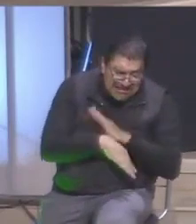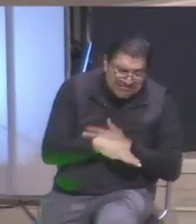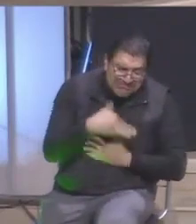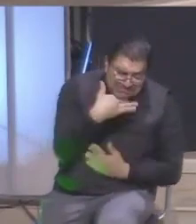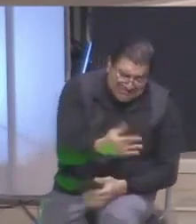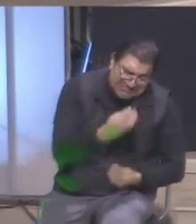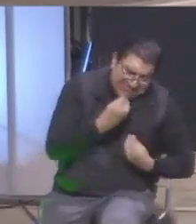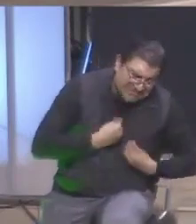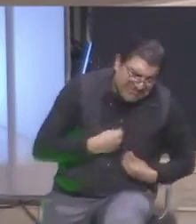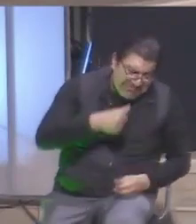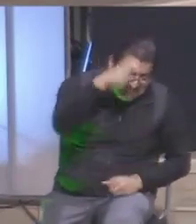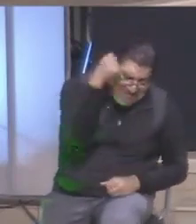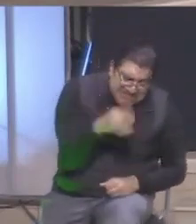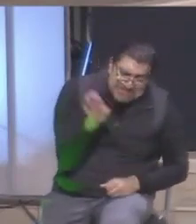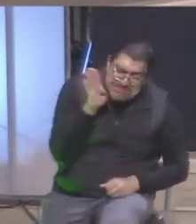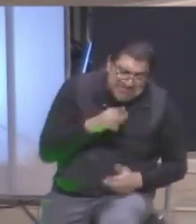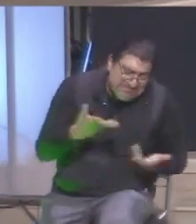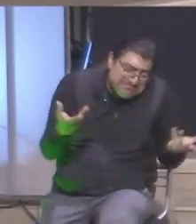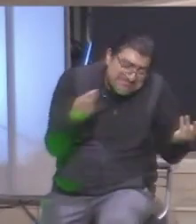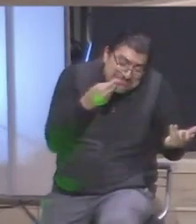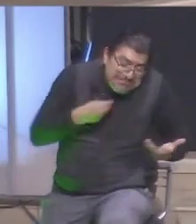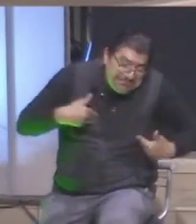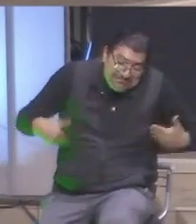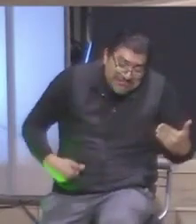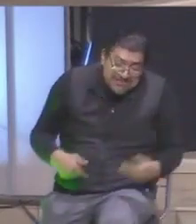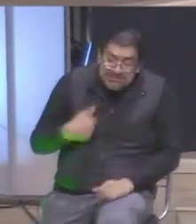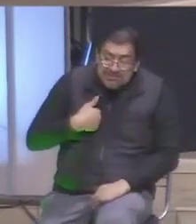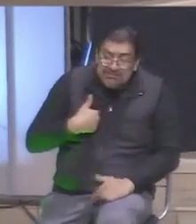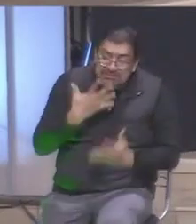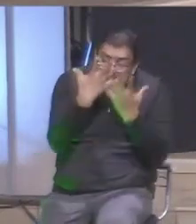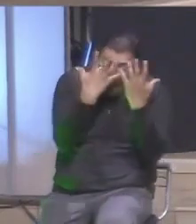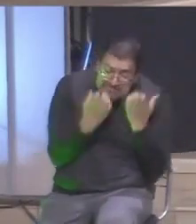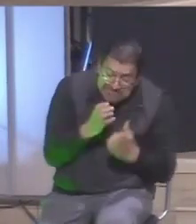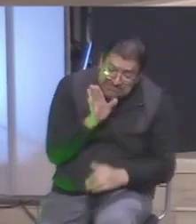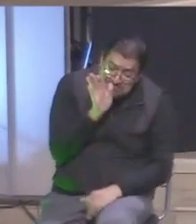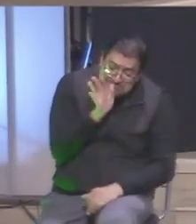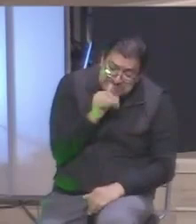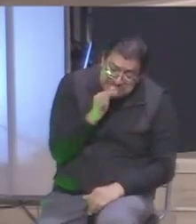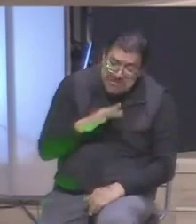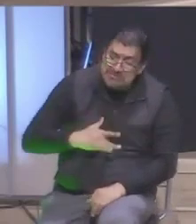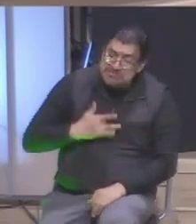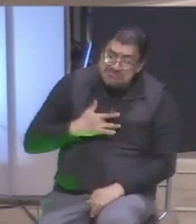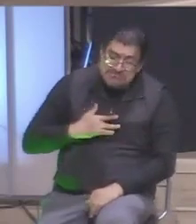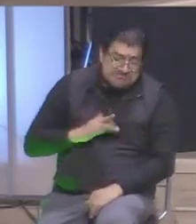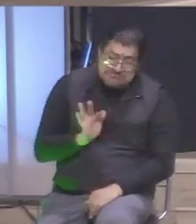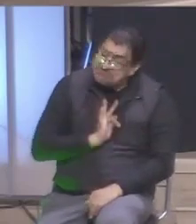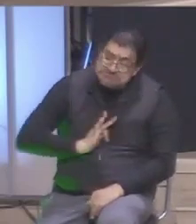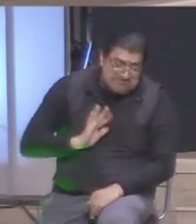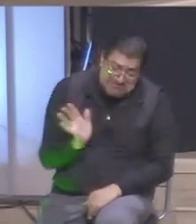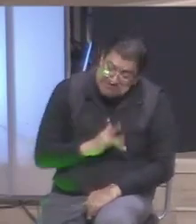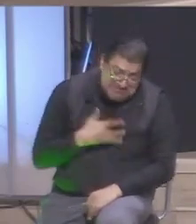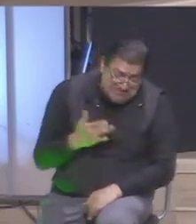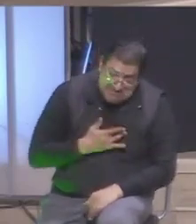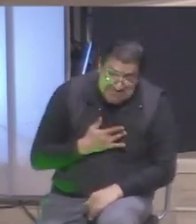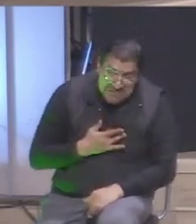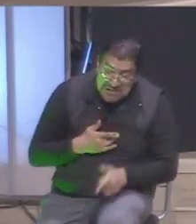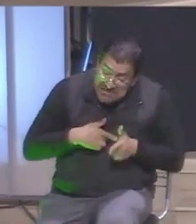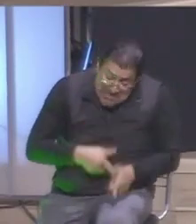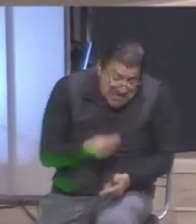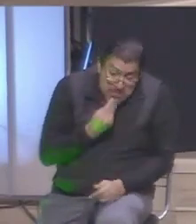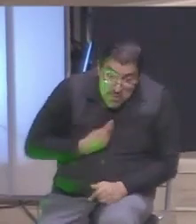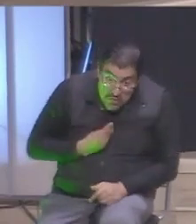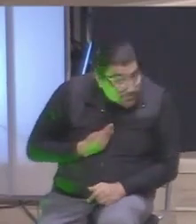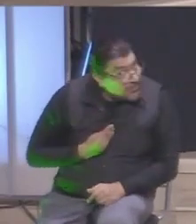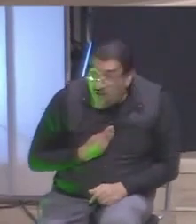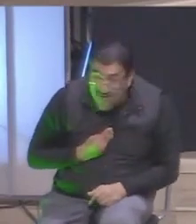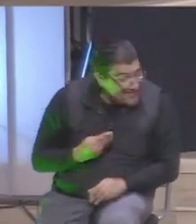complicado molesto infeliz necesitas salir de ahí